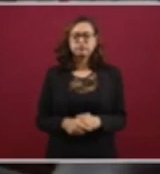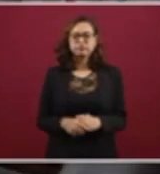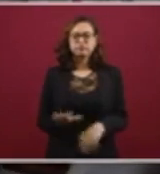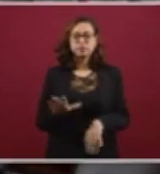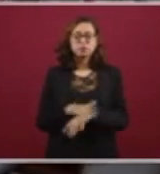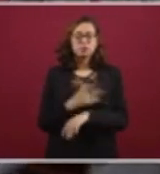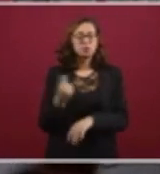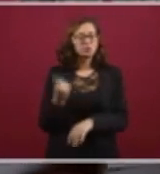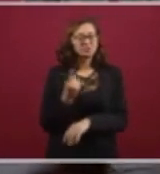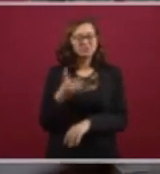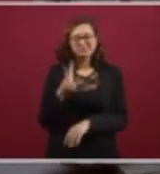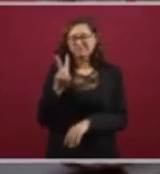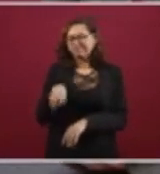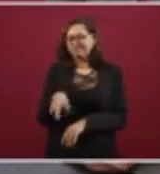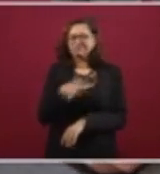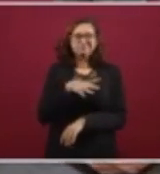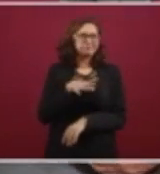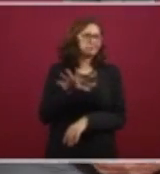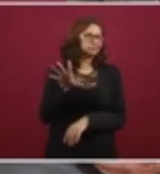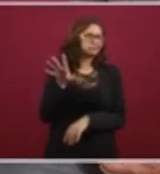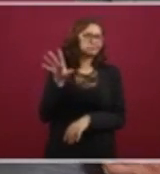era increíble